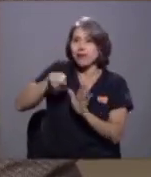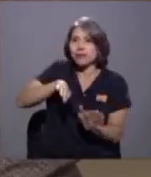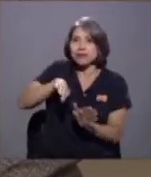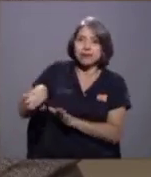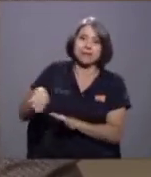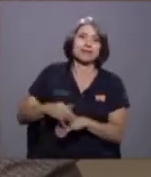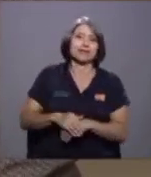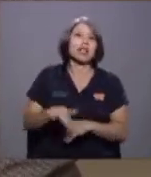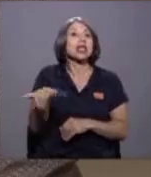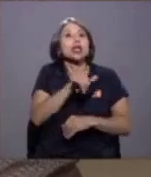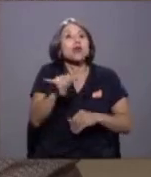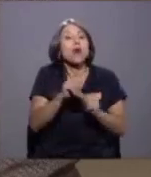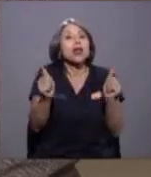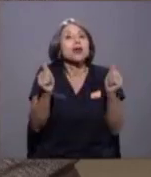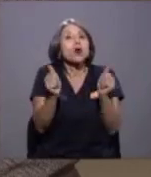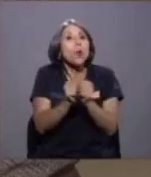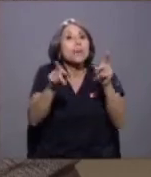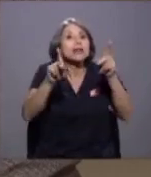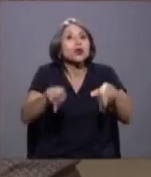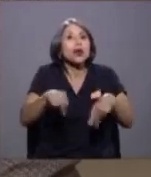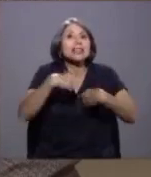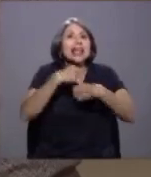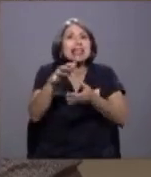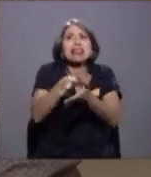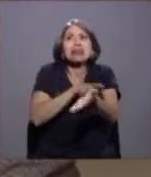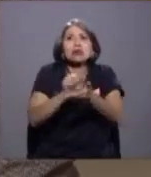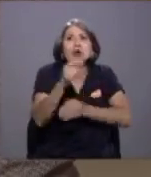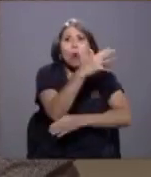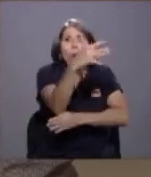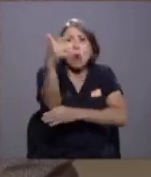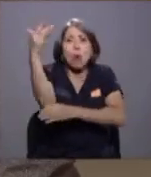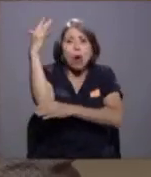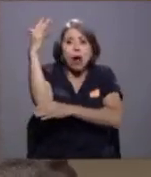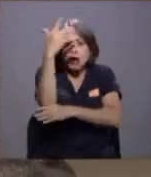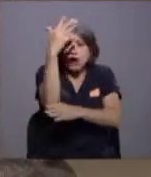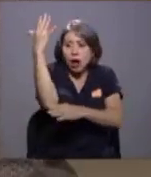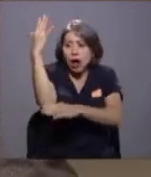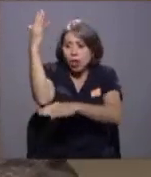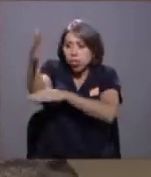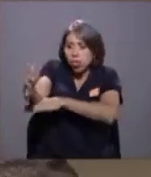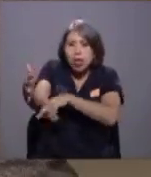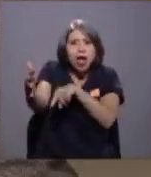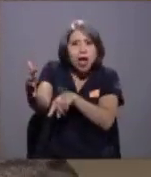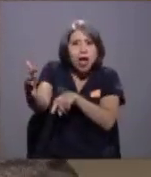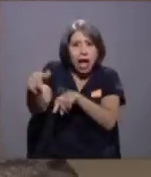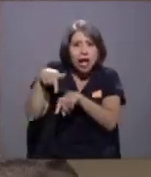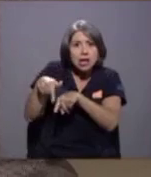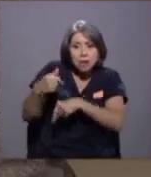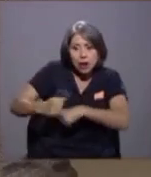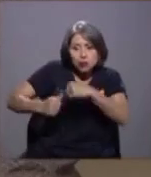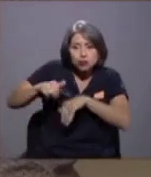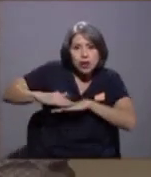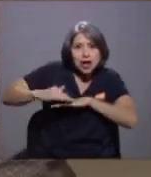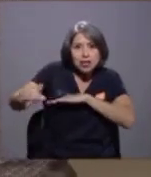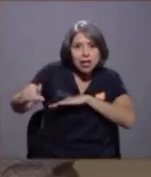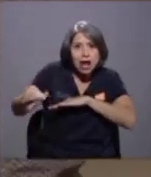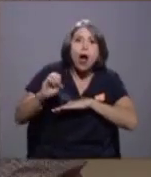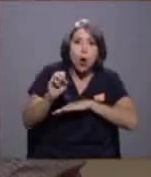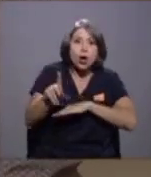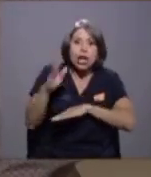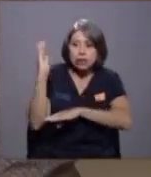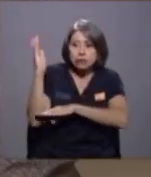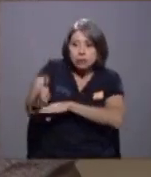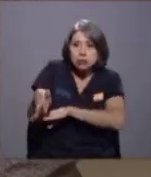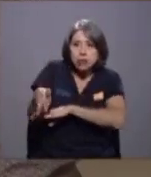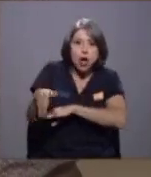con la deforestación. Usted necesita quitar un árbol porque por ahí va a ir la carretera. Ok, siembre 3 árboles en otro lugar. Quite pero siembre 3 en otro